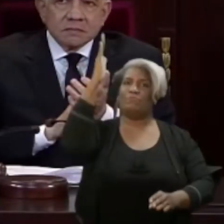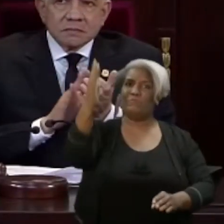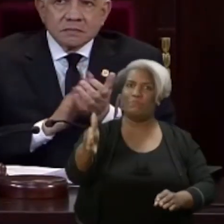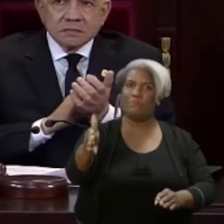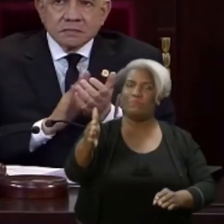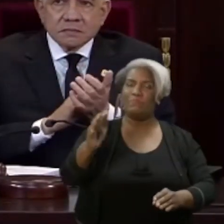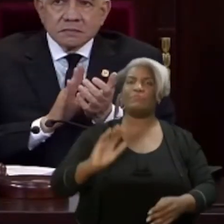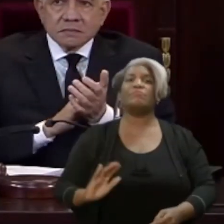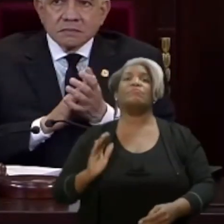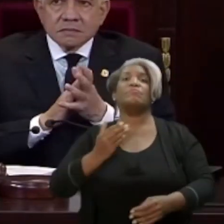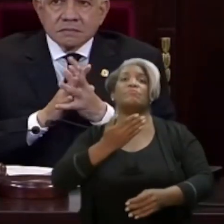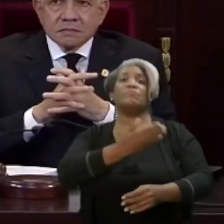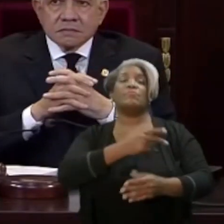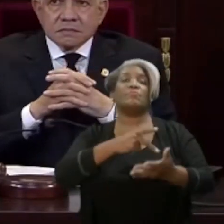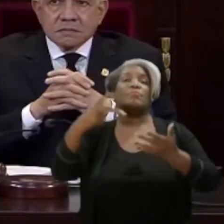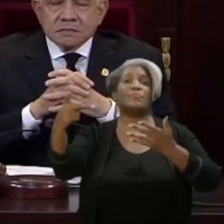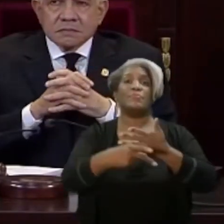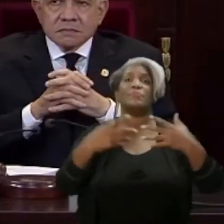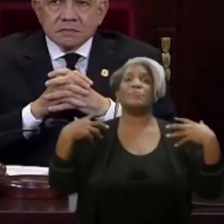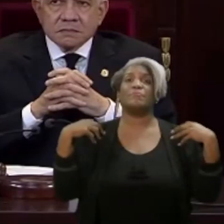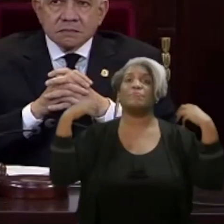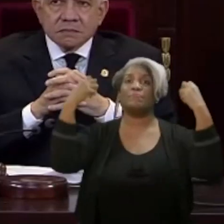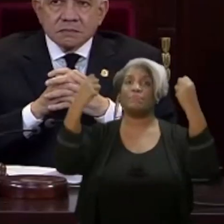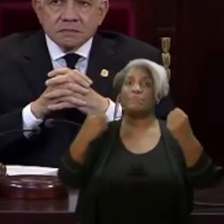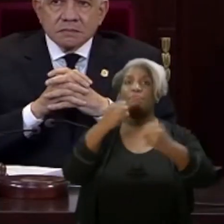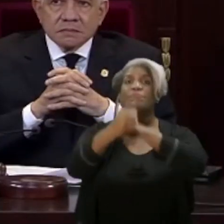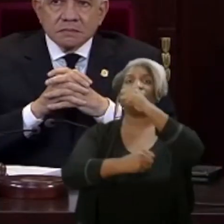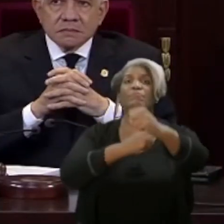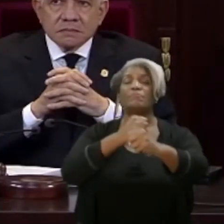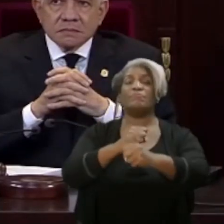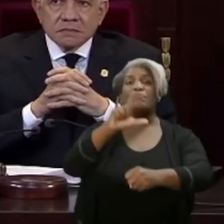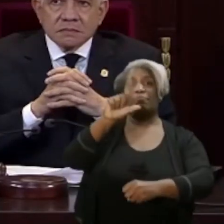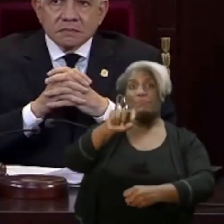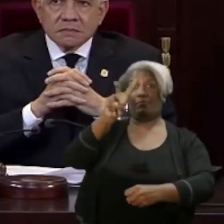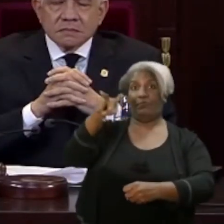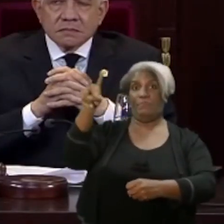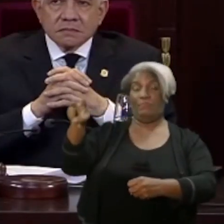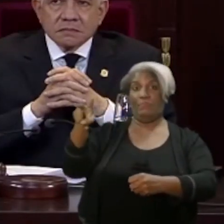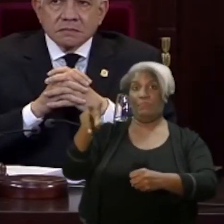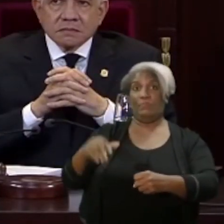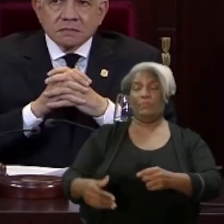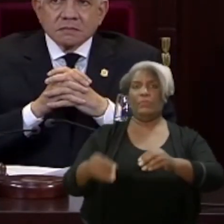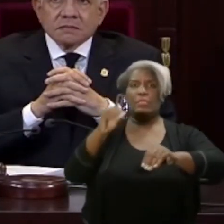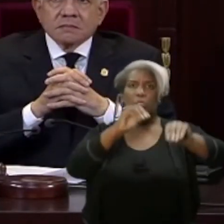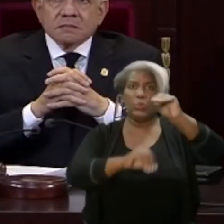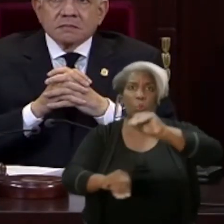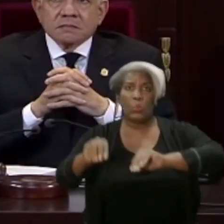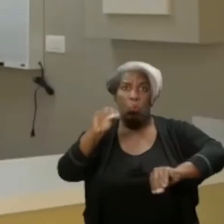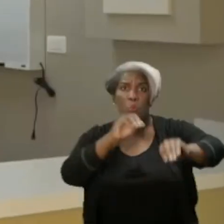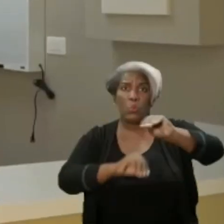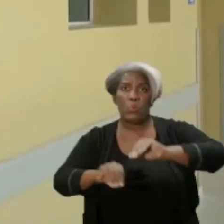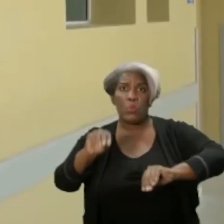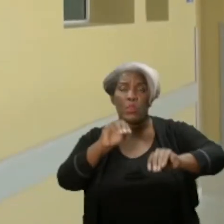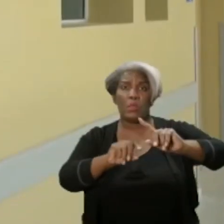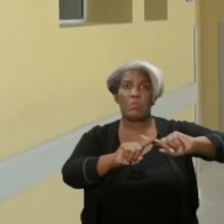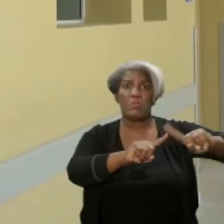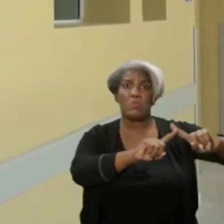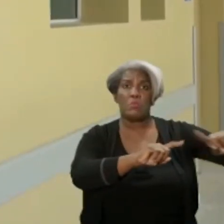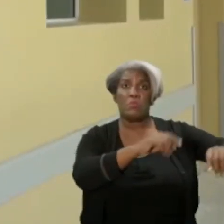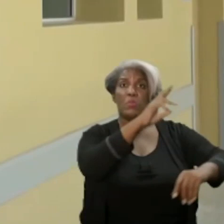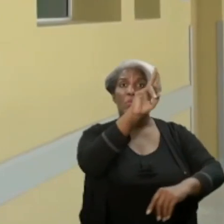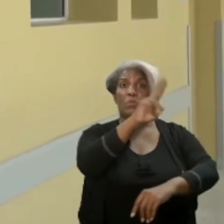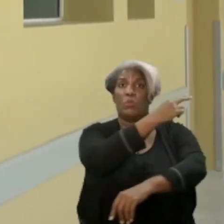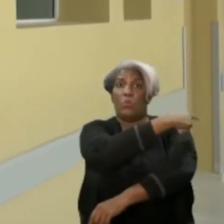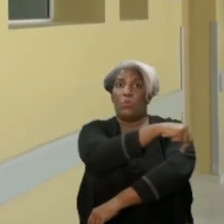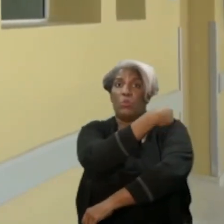Respecto a nuestro Sistema Nacional de Salud, en 2022 se han remozado 222 centros de primer nivel y se han